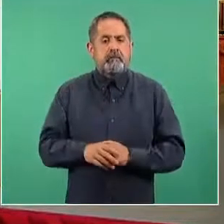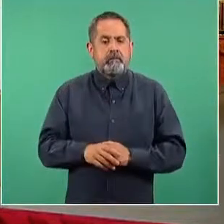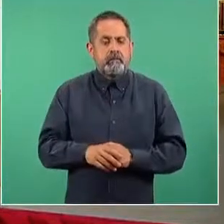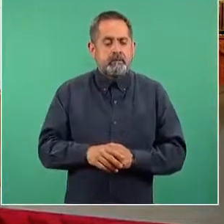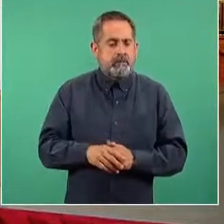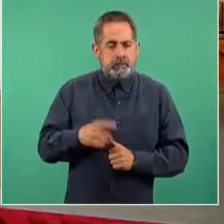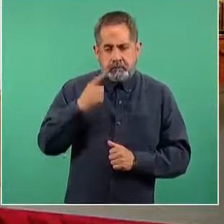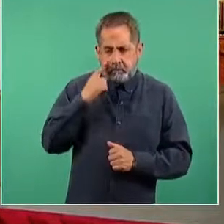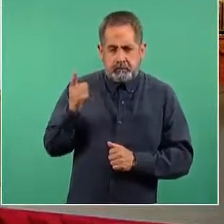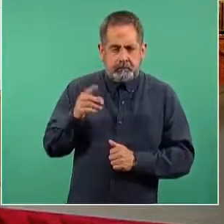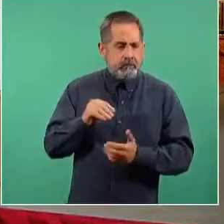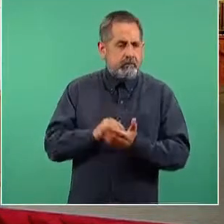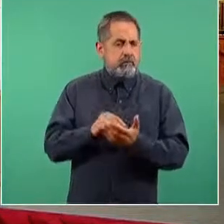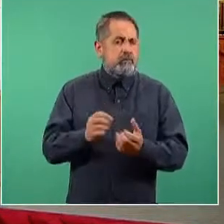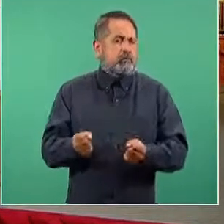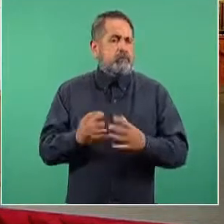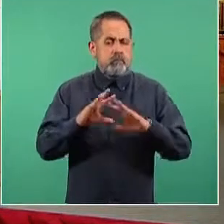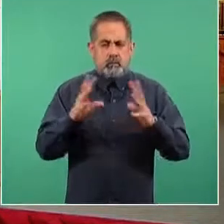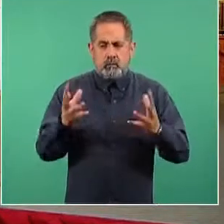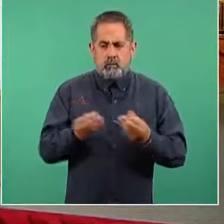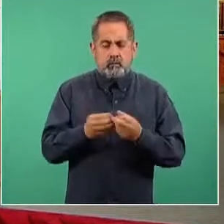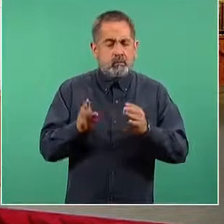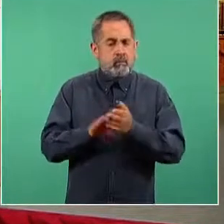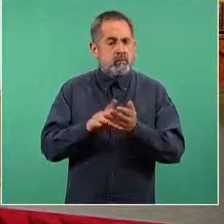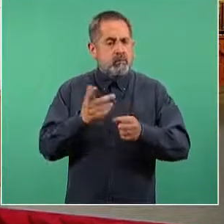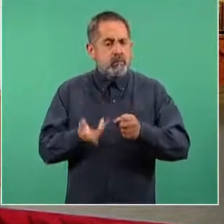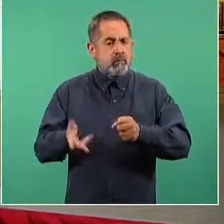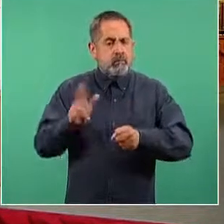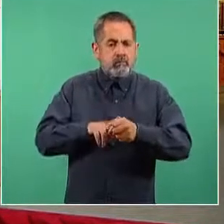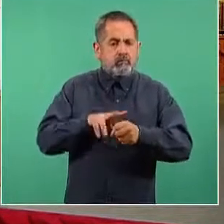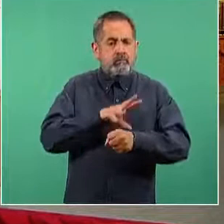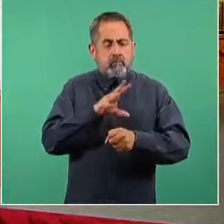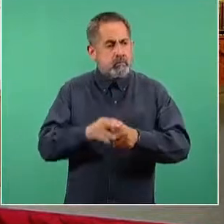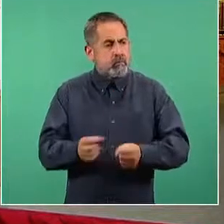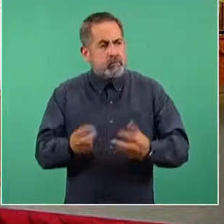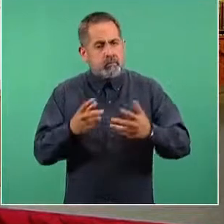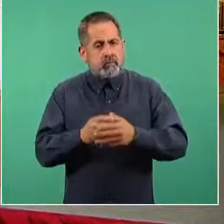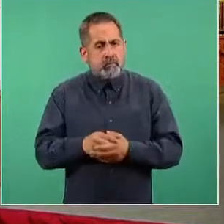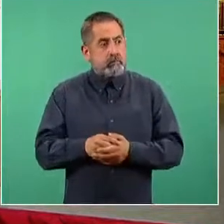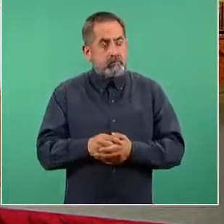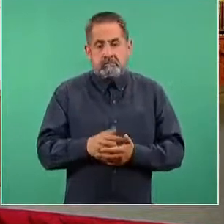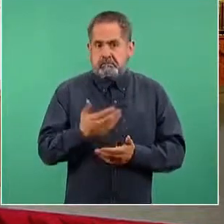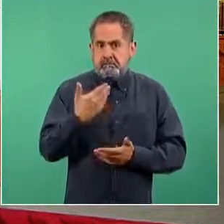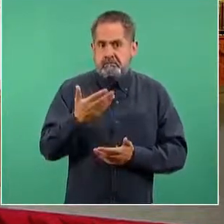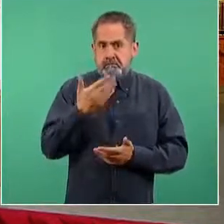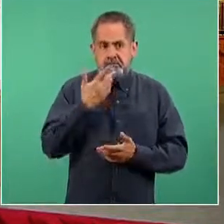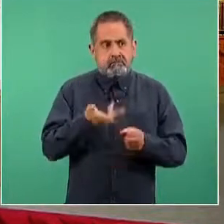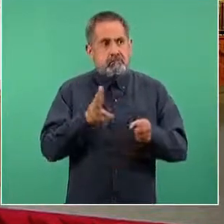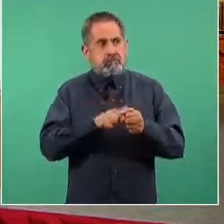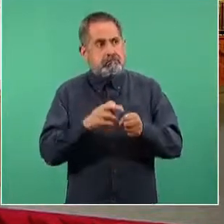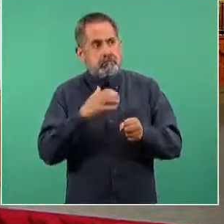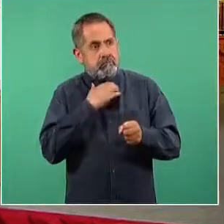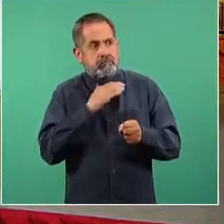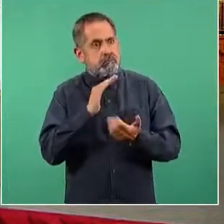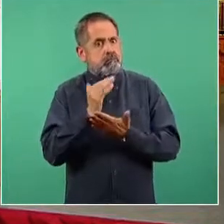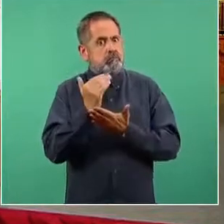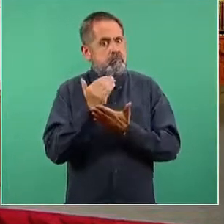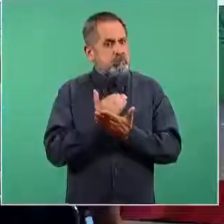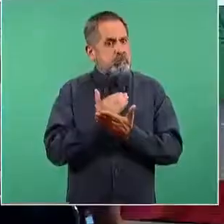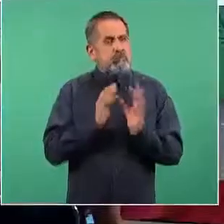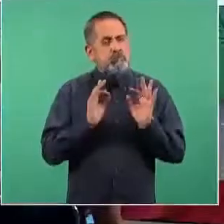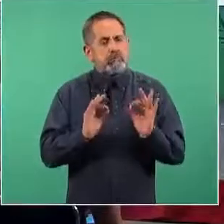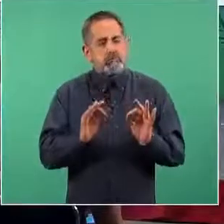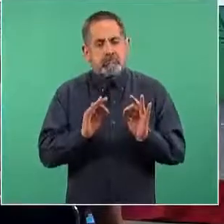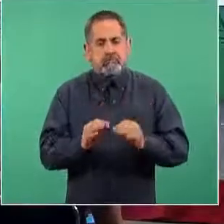también rápidamente el comportamiento de la ocupación hospitalaria. Volvemos a tener un descenso en comparación al día de ayer de un punto porcentual